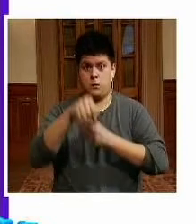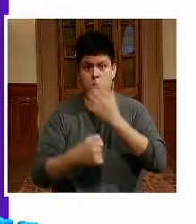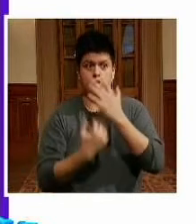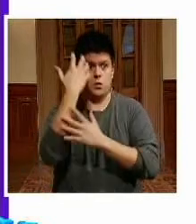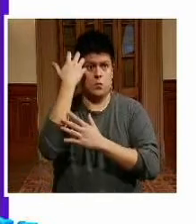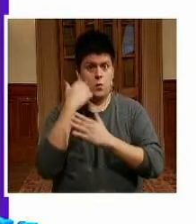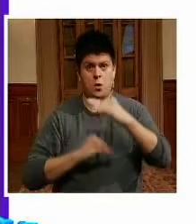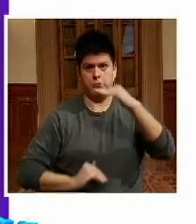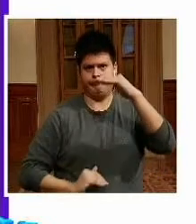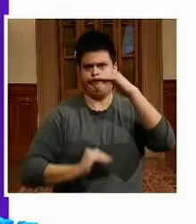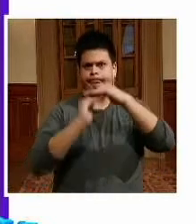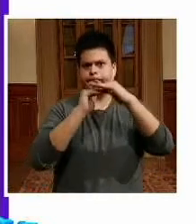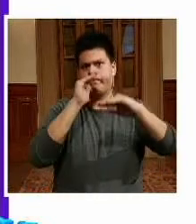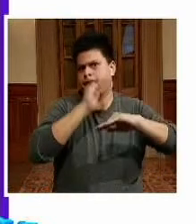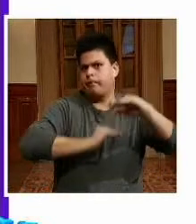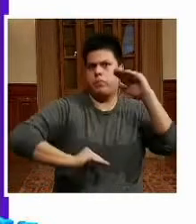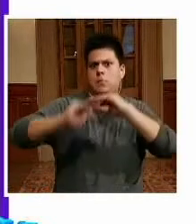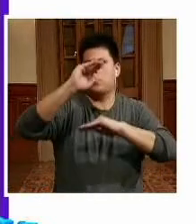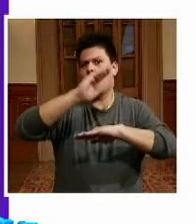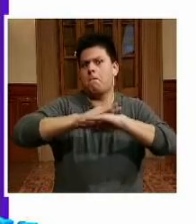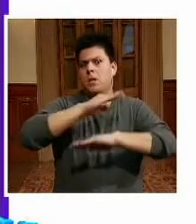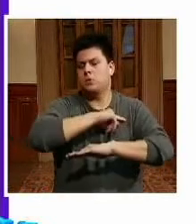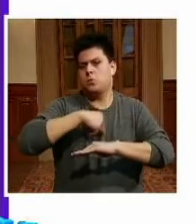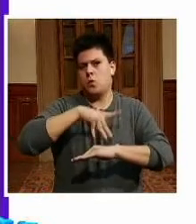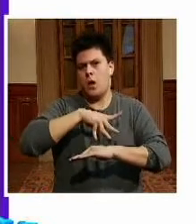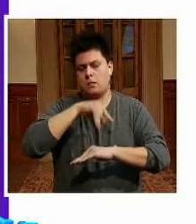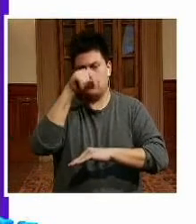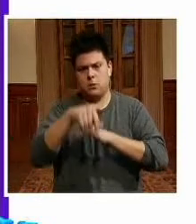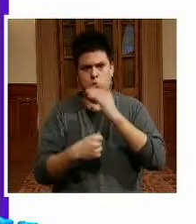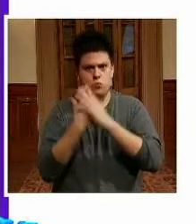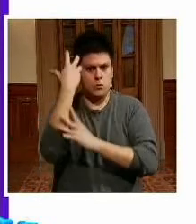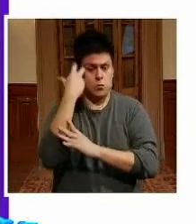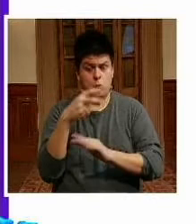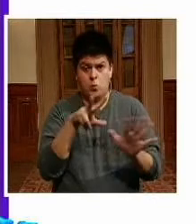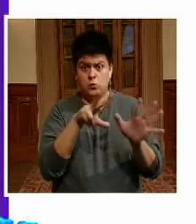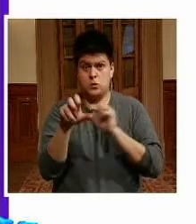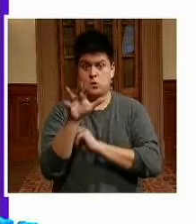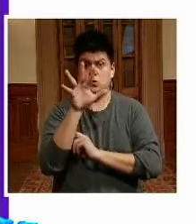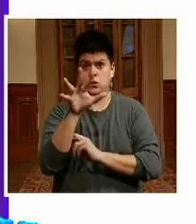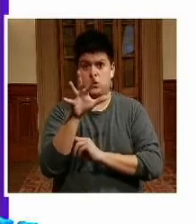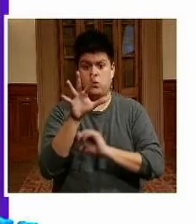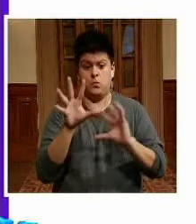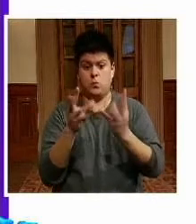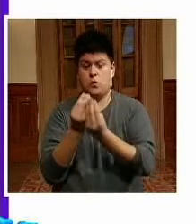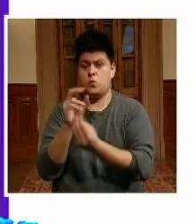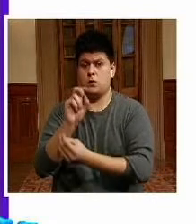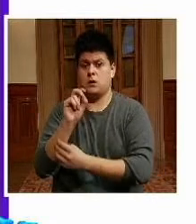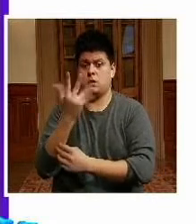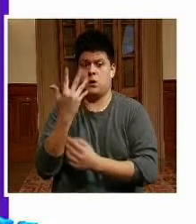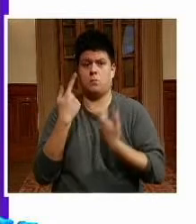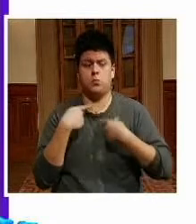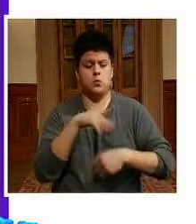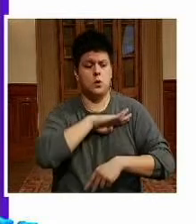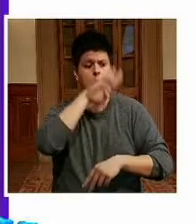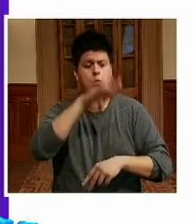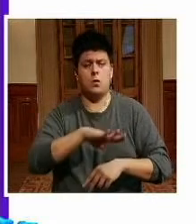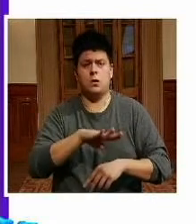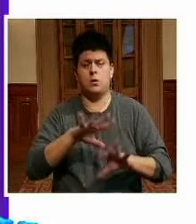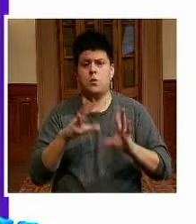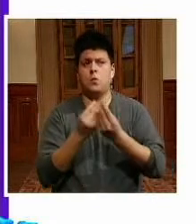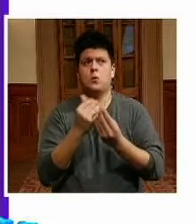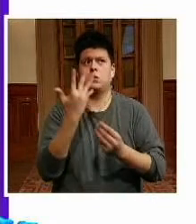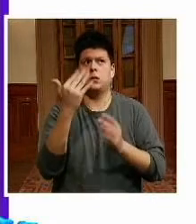tenemos 800 535 defunciones y 5600